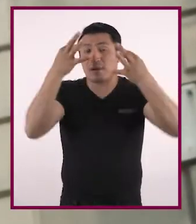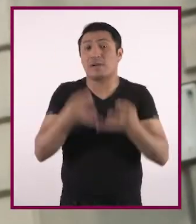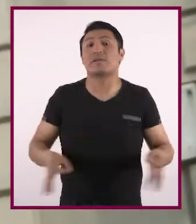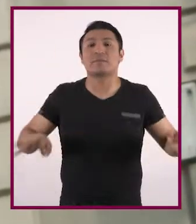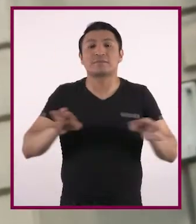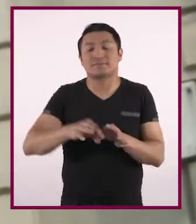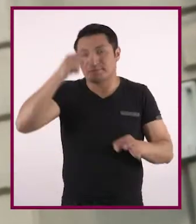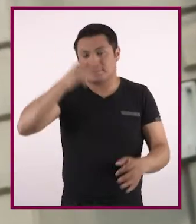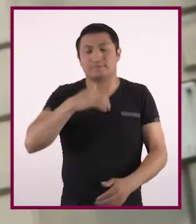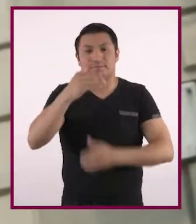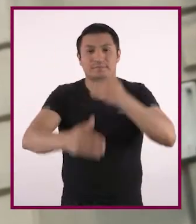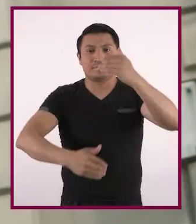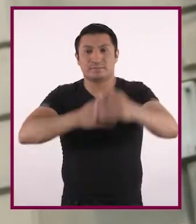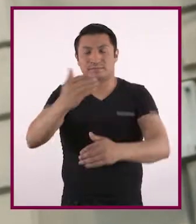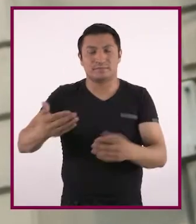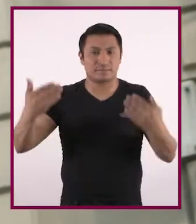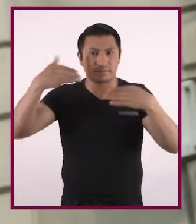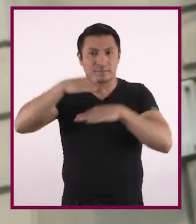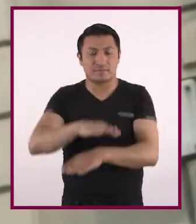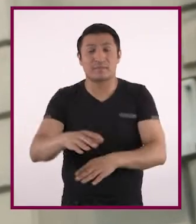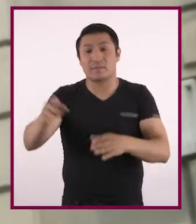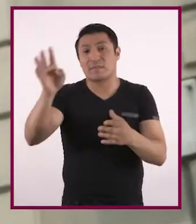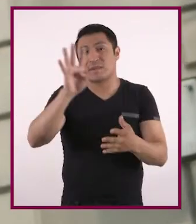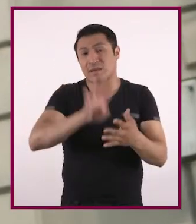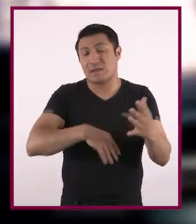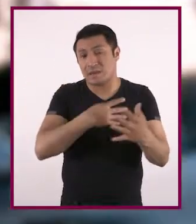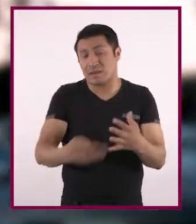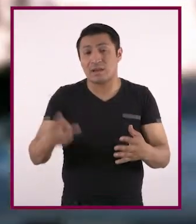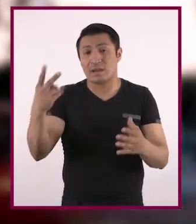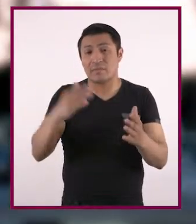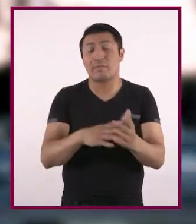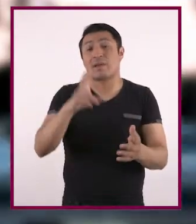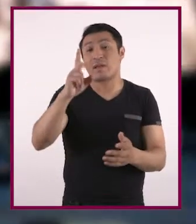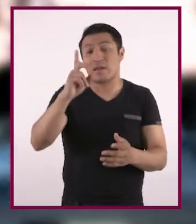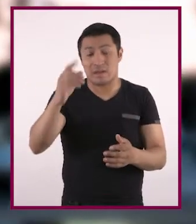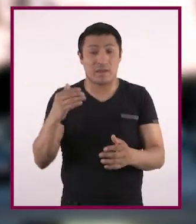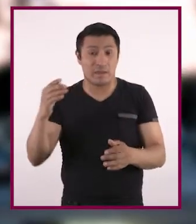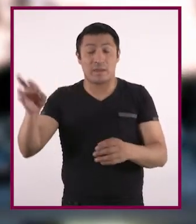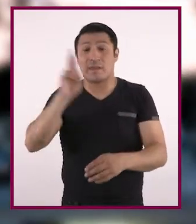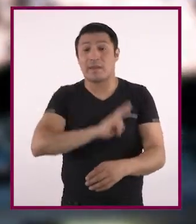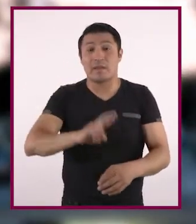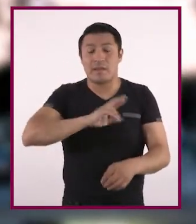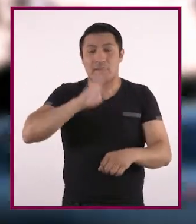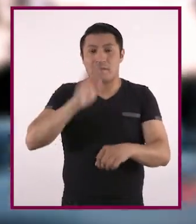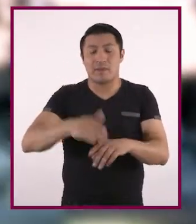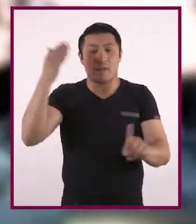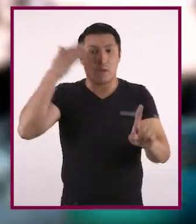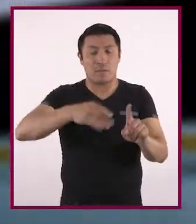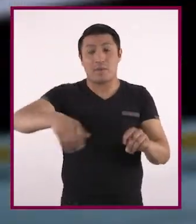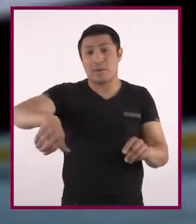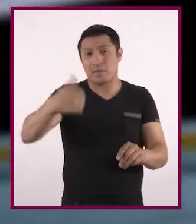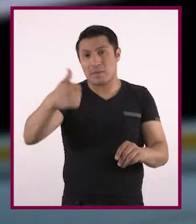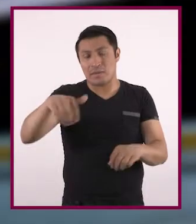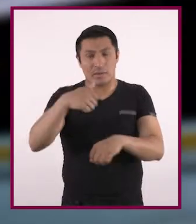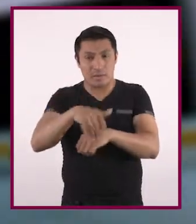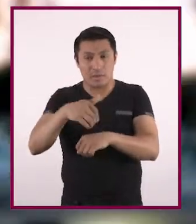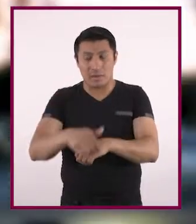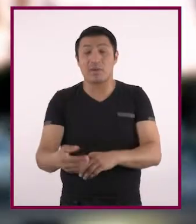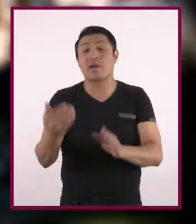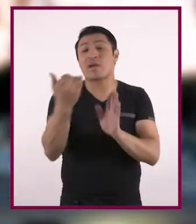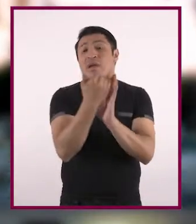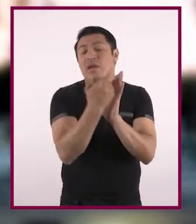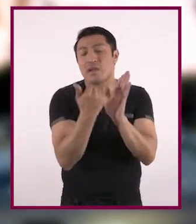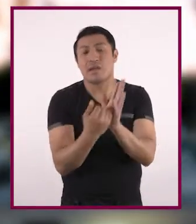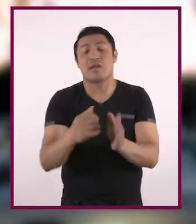para avanzar en los objetivos de la Agenda 2030, en particular con el objetivo 11, que establece que